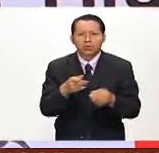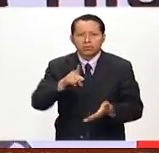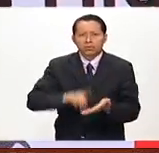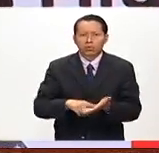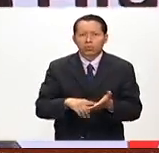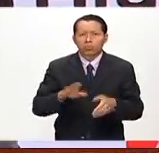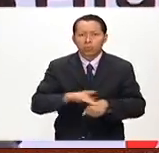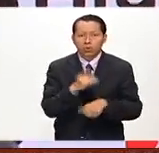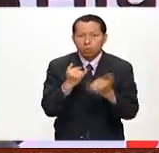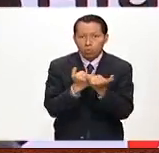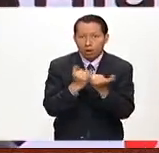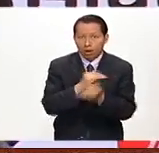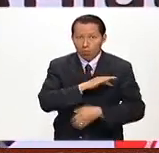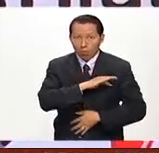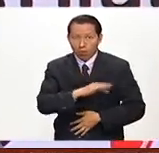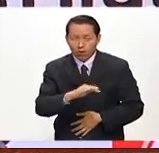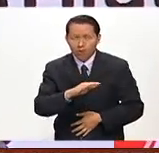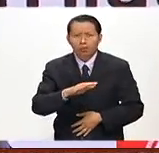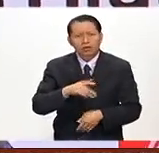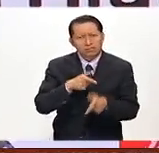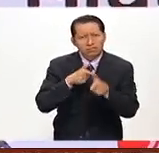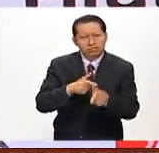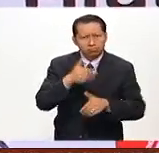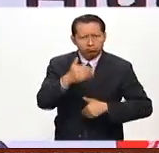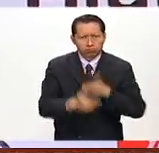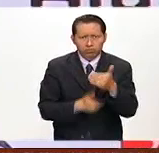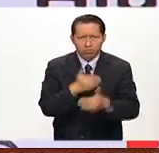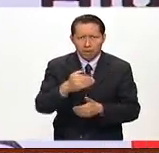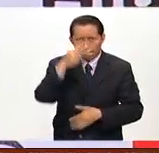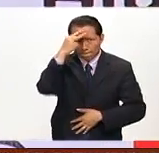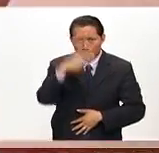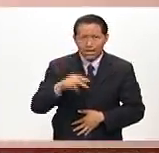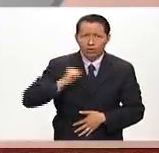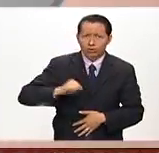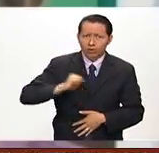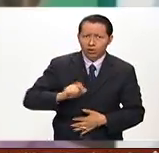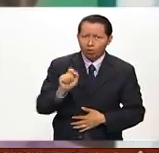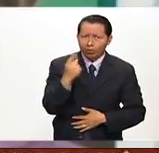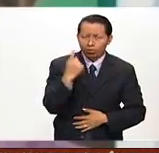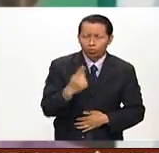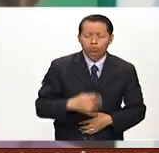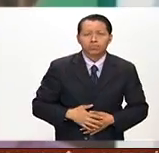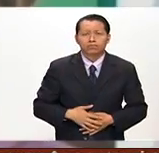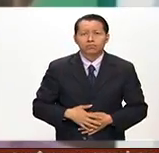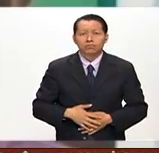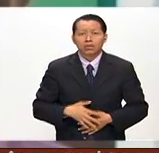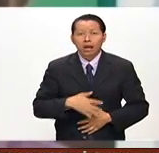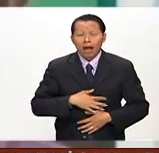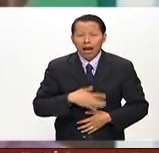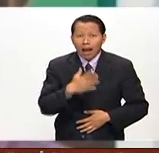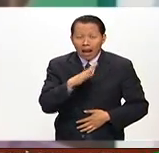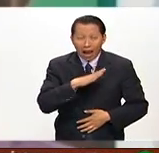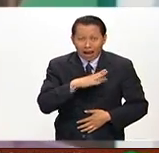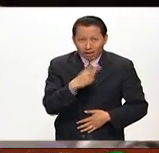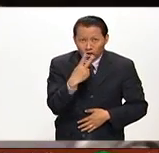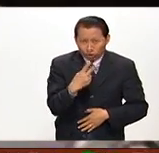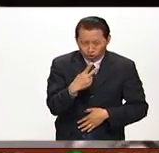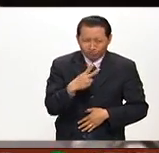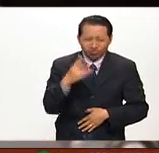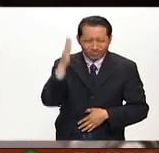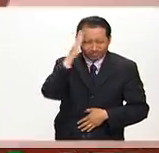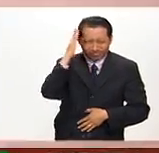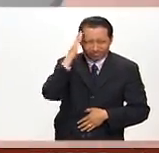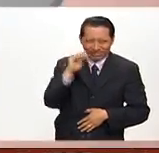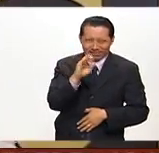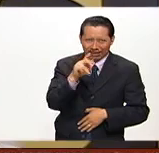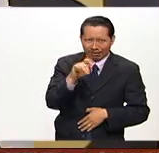y le permitirá tener viabilidad al México del siglo XXI. Liberan a 2 integrantes de la CENTE detenidos en